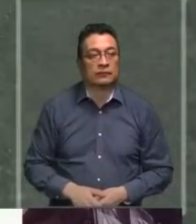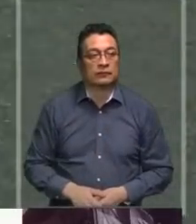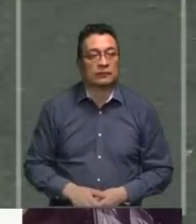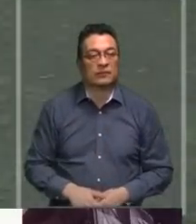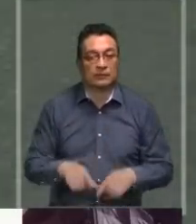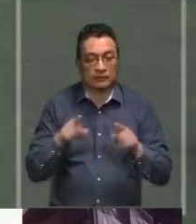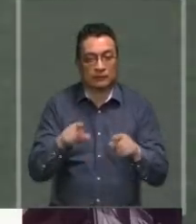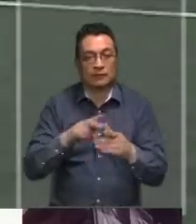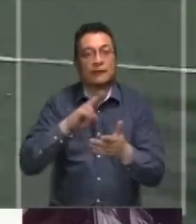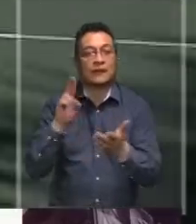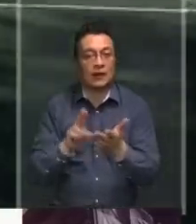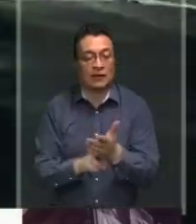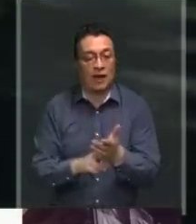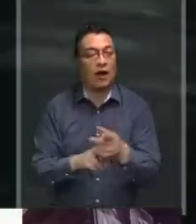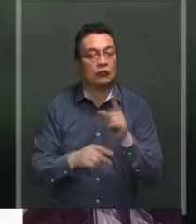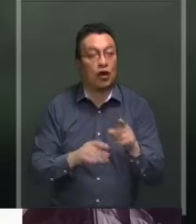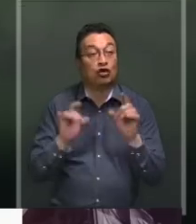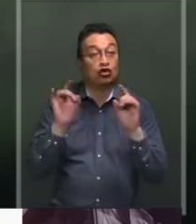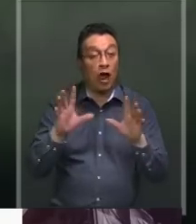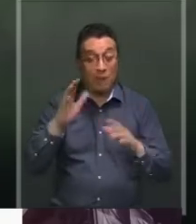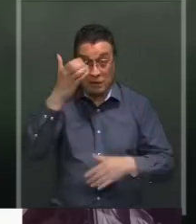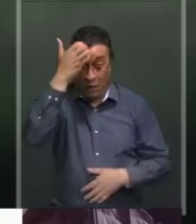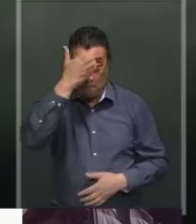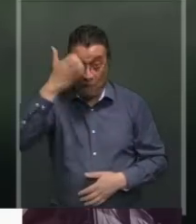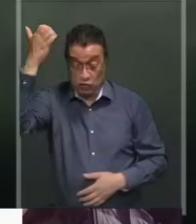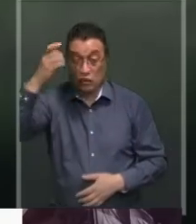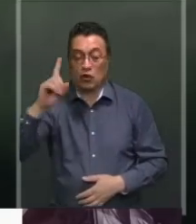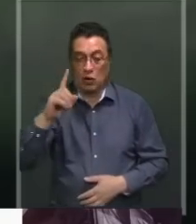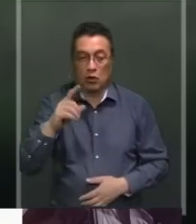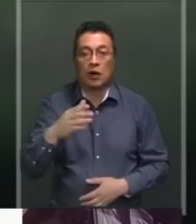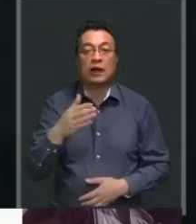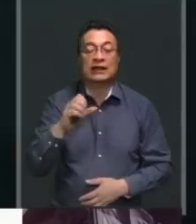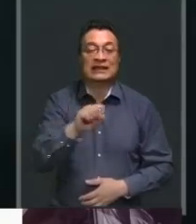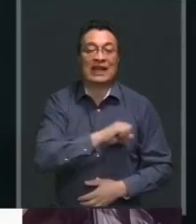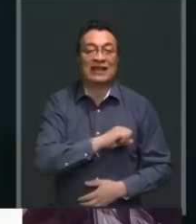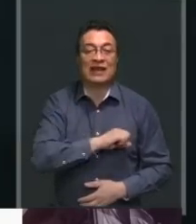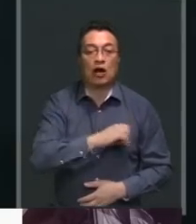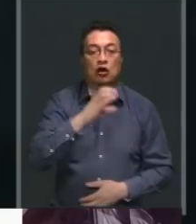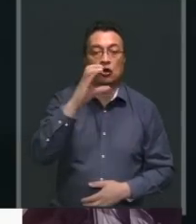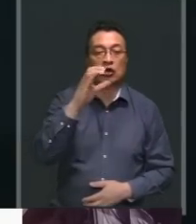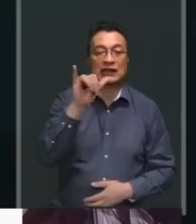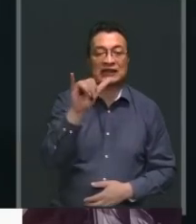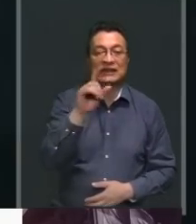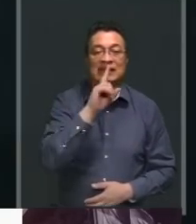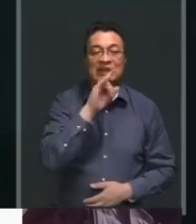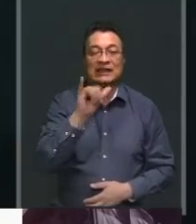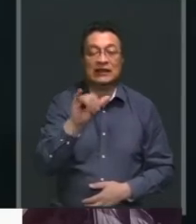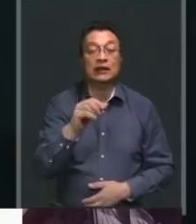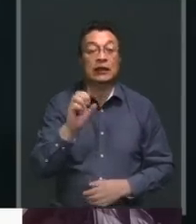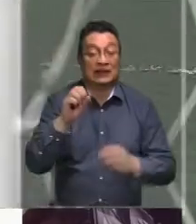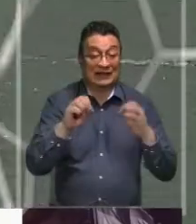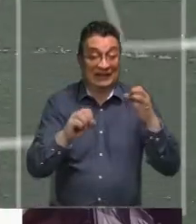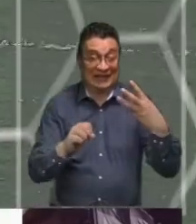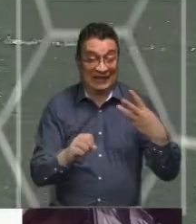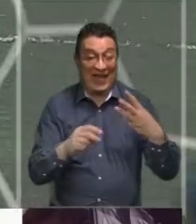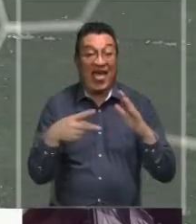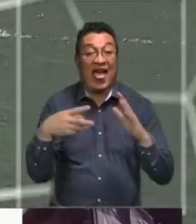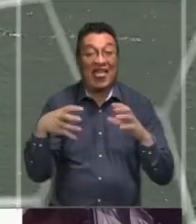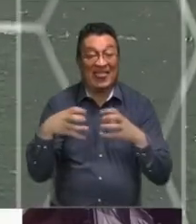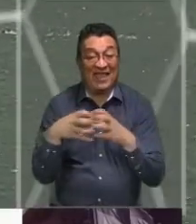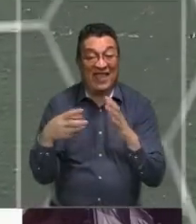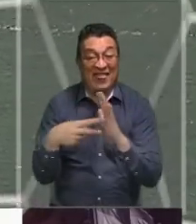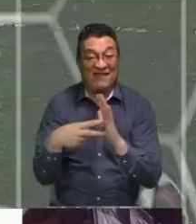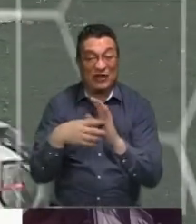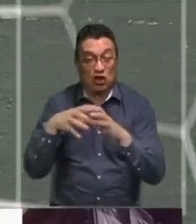Esta realidad no solo se da en el profesionalismo. Santiago City, que milita en la tercera división A, es el equipo más joven del